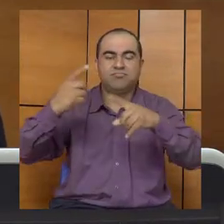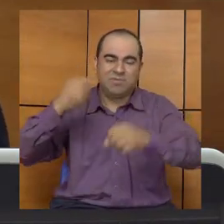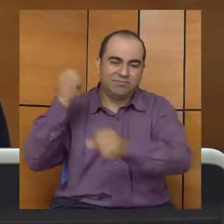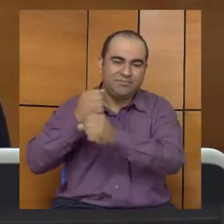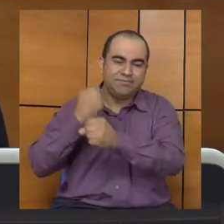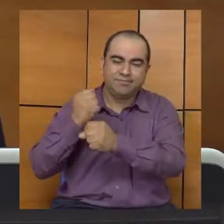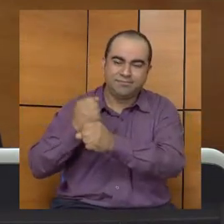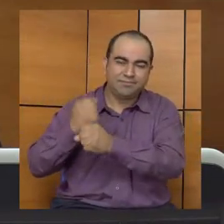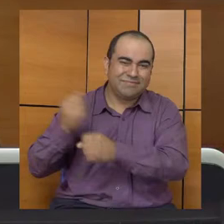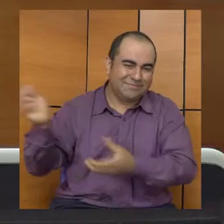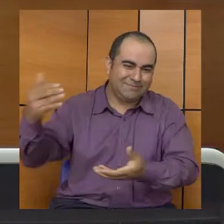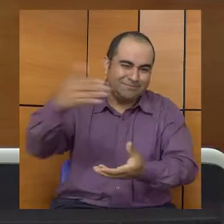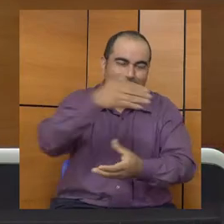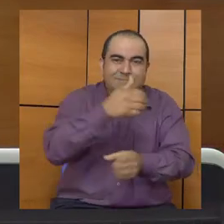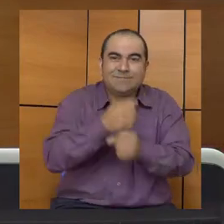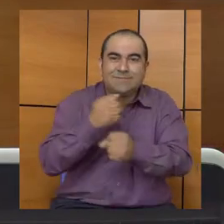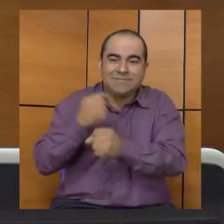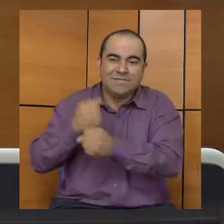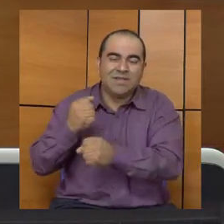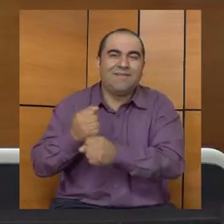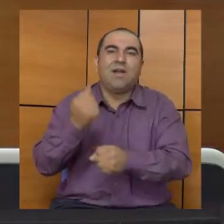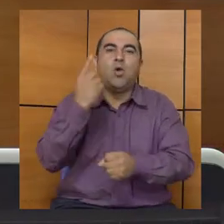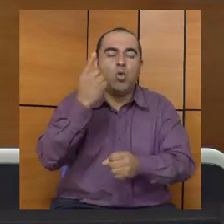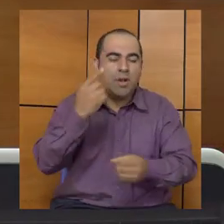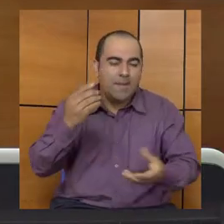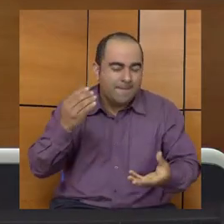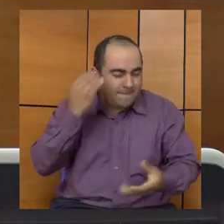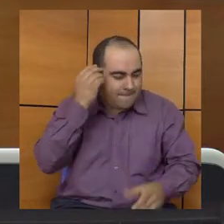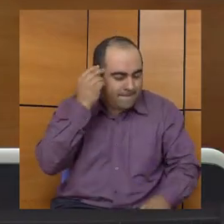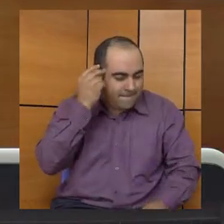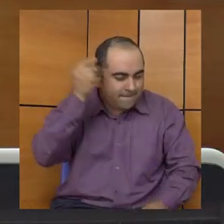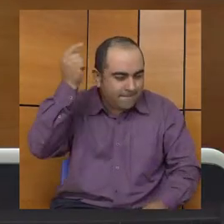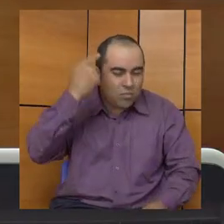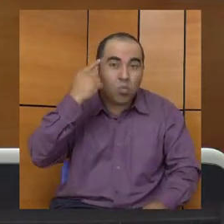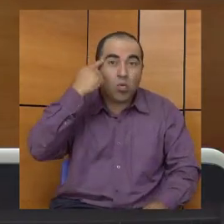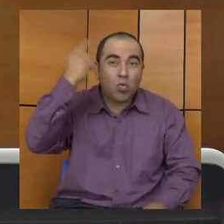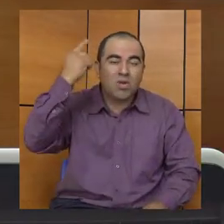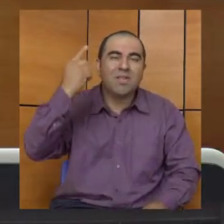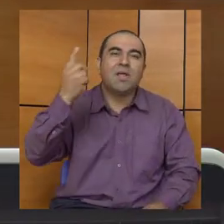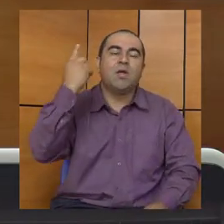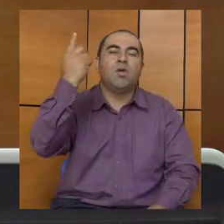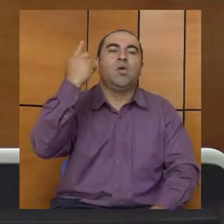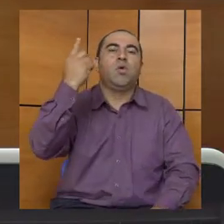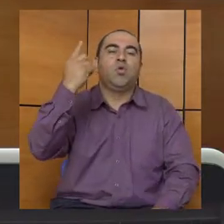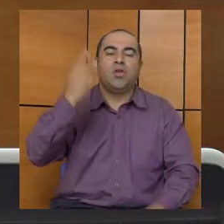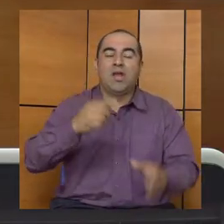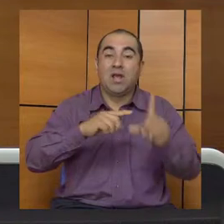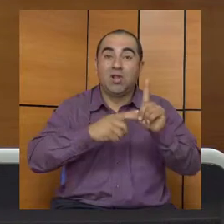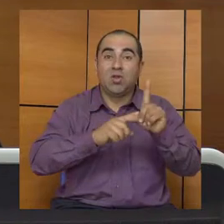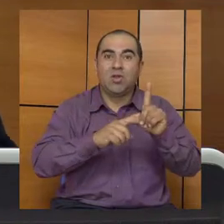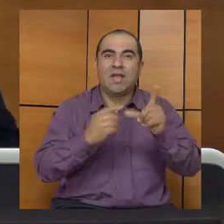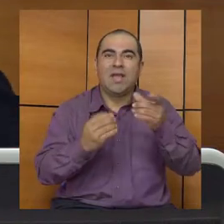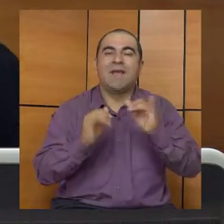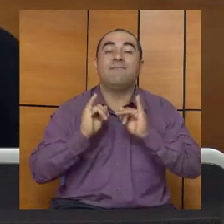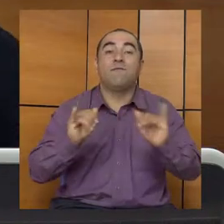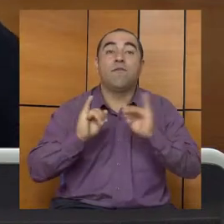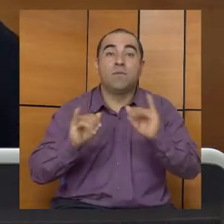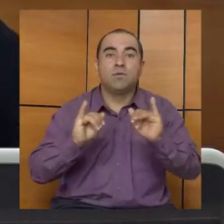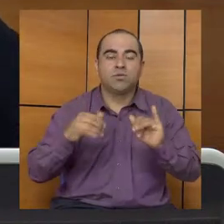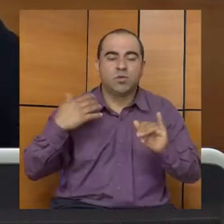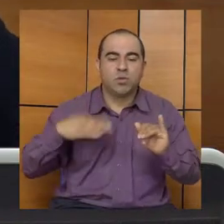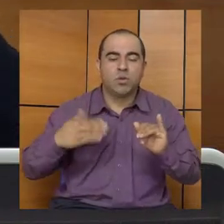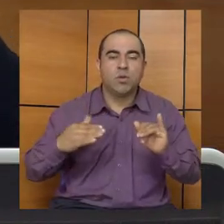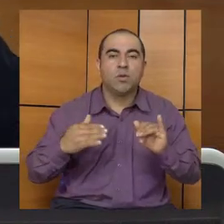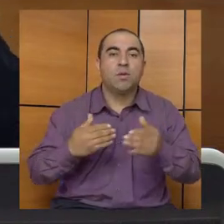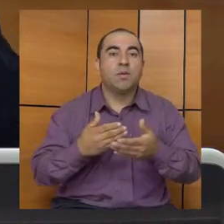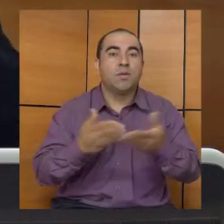todo en torno a una misma idea, en torno a las tecnologías de la información. Y ¿me puedo quitar la